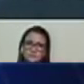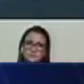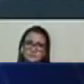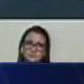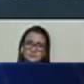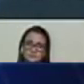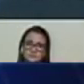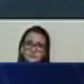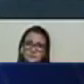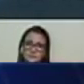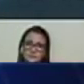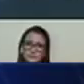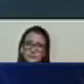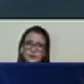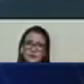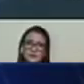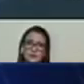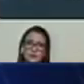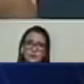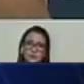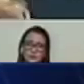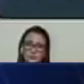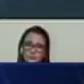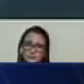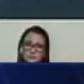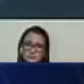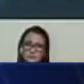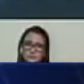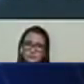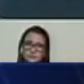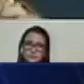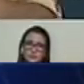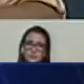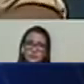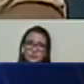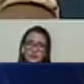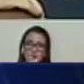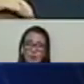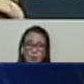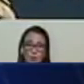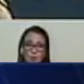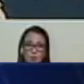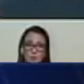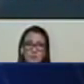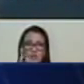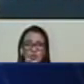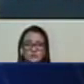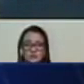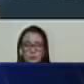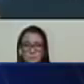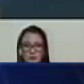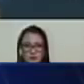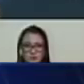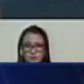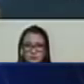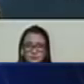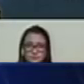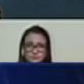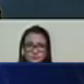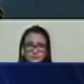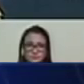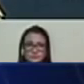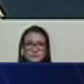Los puntos rojos no solamente siempre han existido en la política venezolana, a todo lo largo de la historia republicana o de la